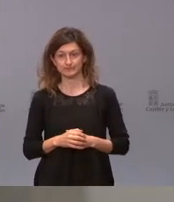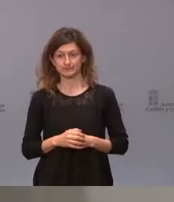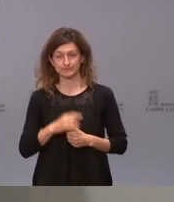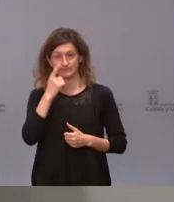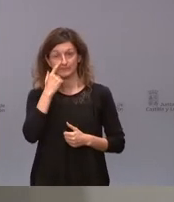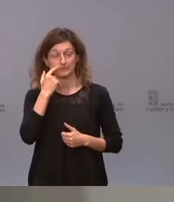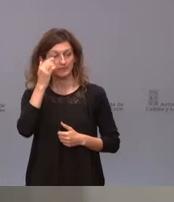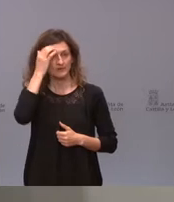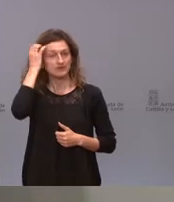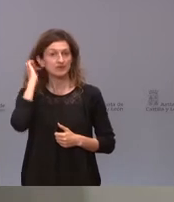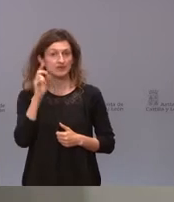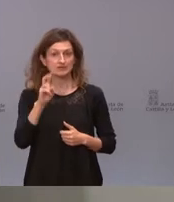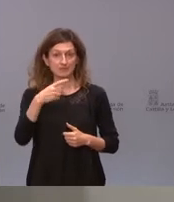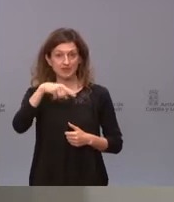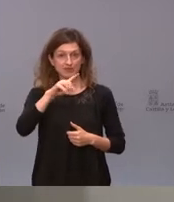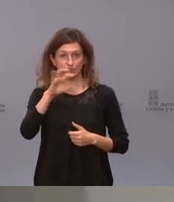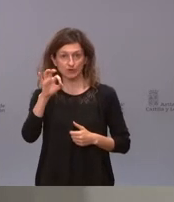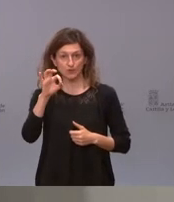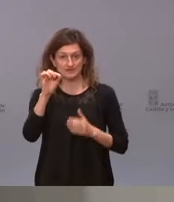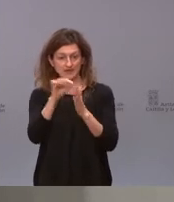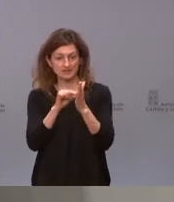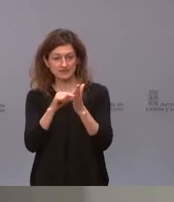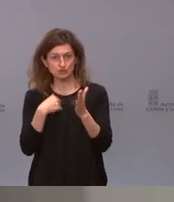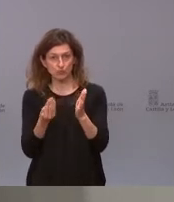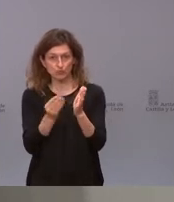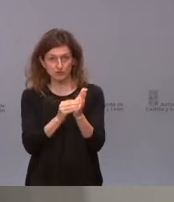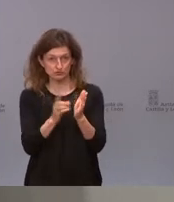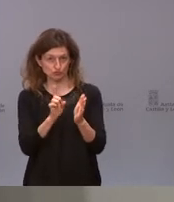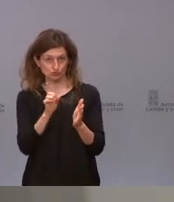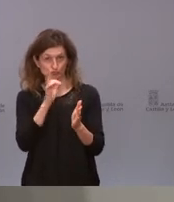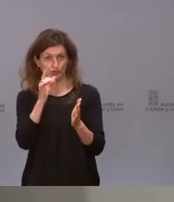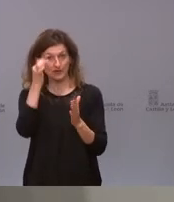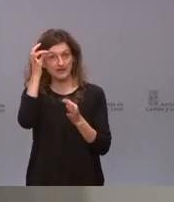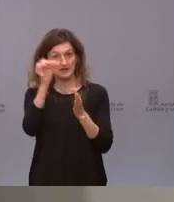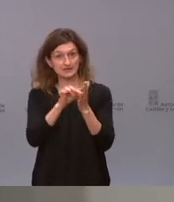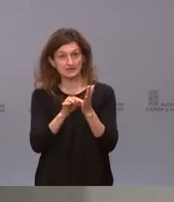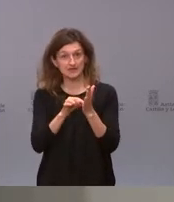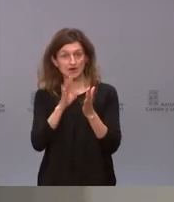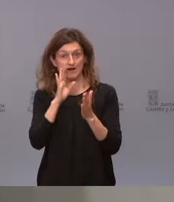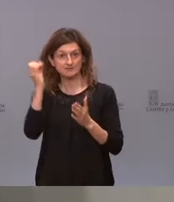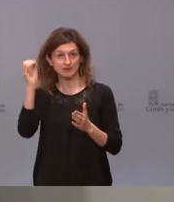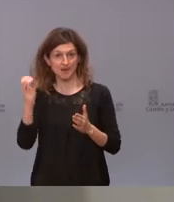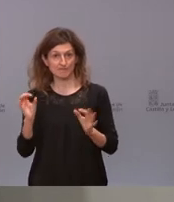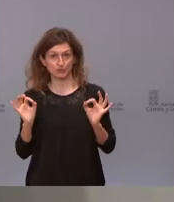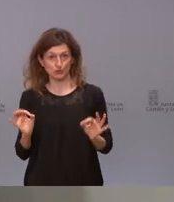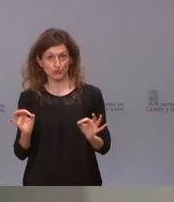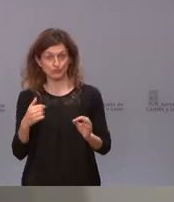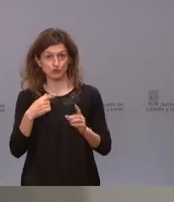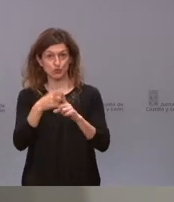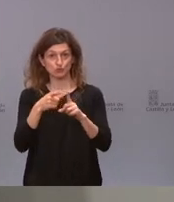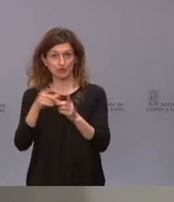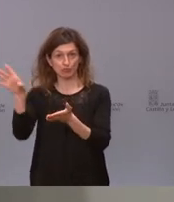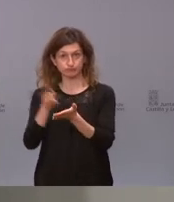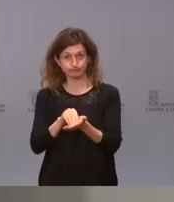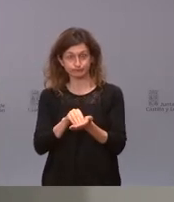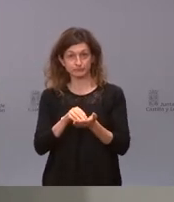150 no es un criterio que hayamos puesto nosotros sino que es un criterio que forma parte del semáforo entonces nosotros lo hemos utilizado porque